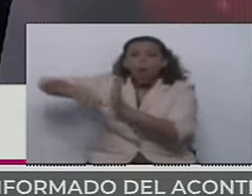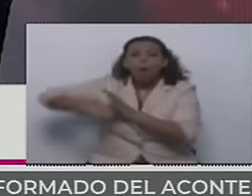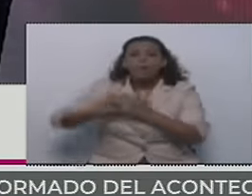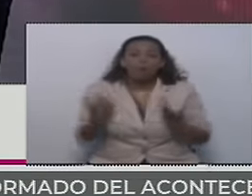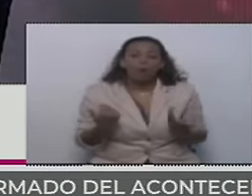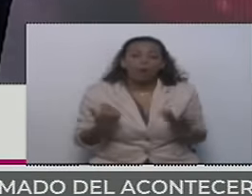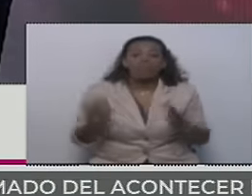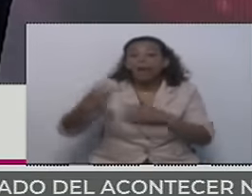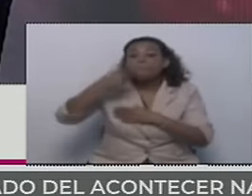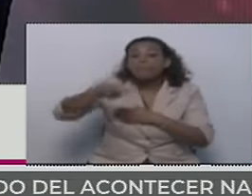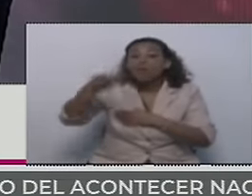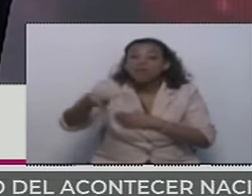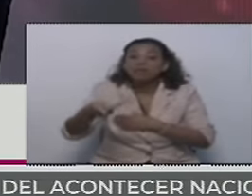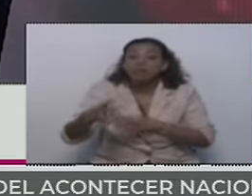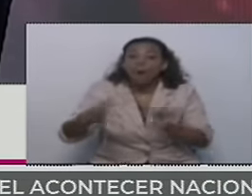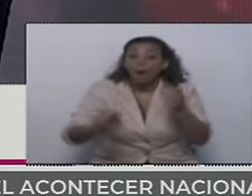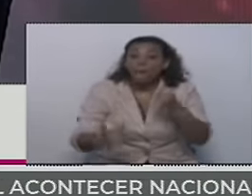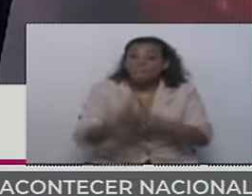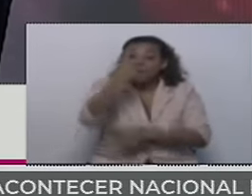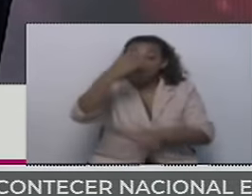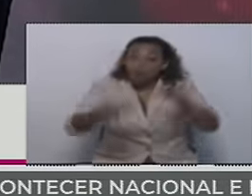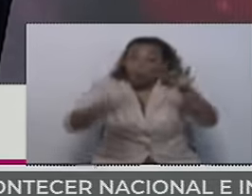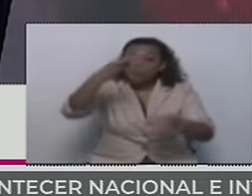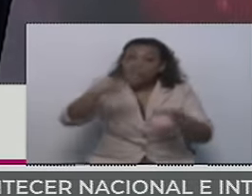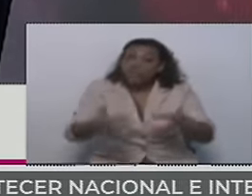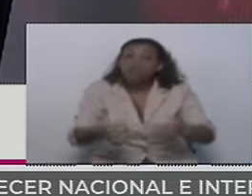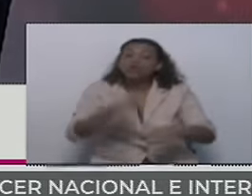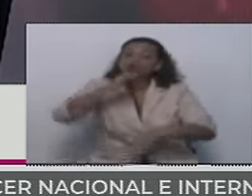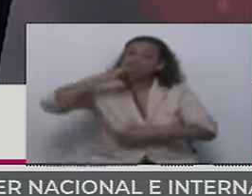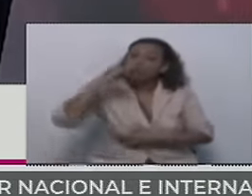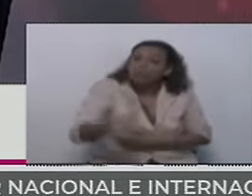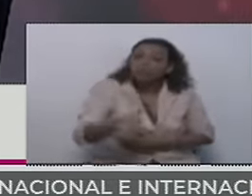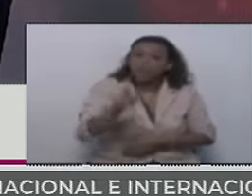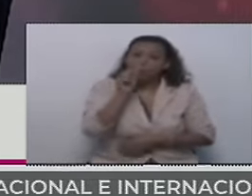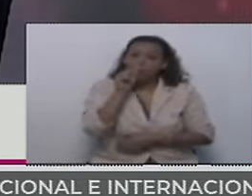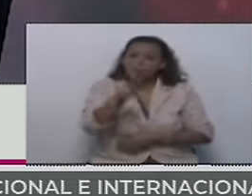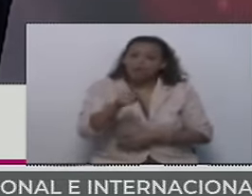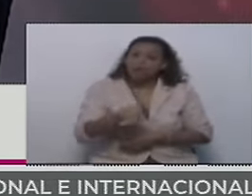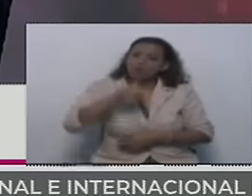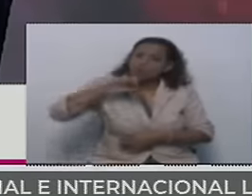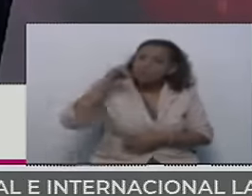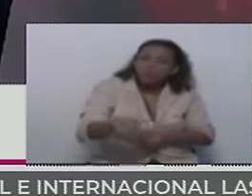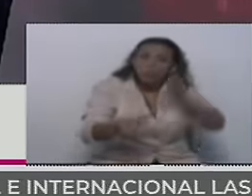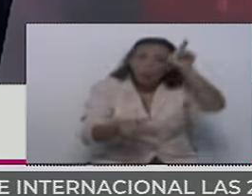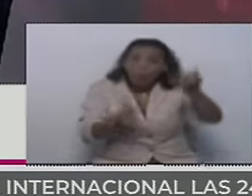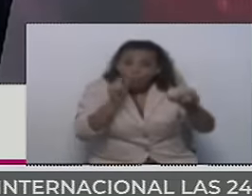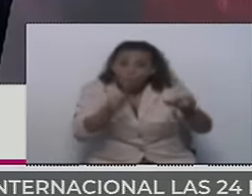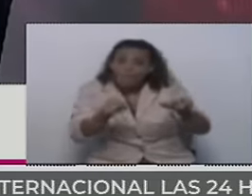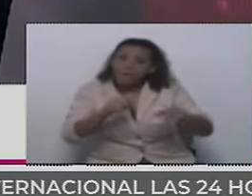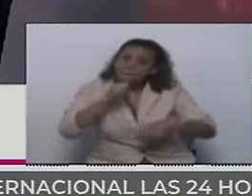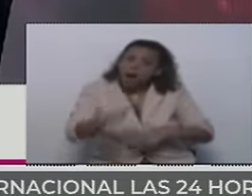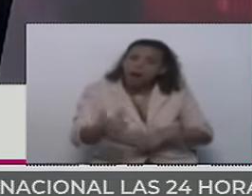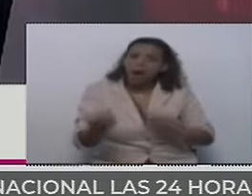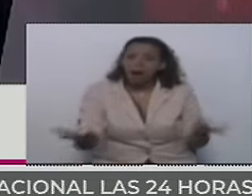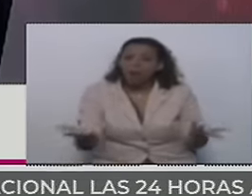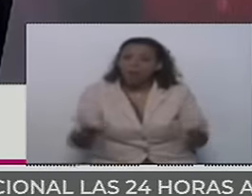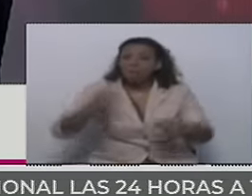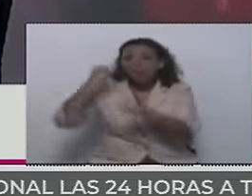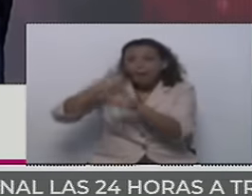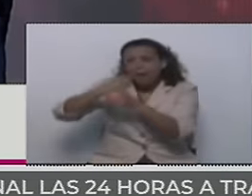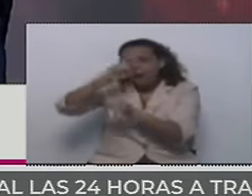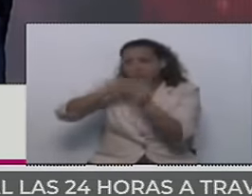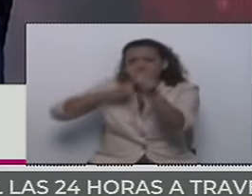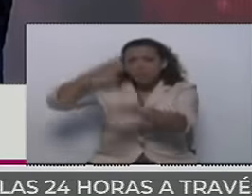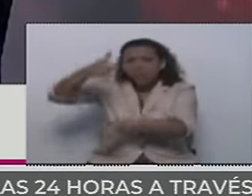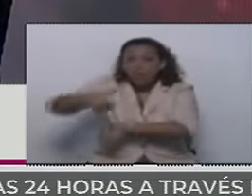Justicia. Lo denuncio, lo denuncio. Él, que trabajó